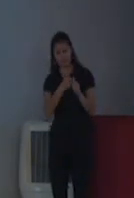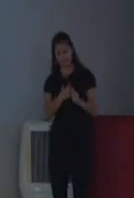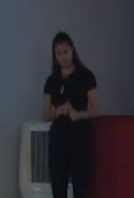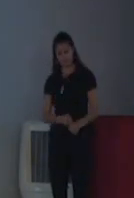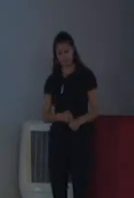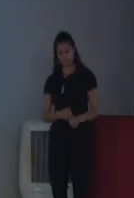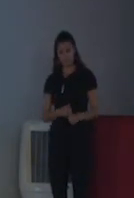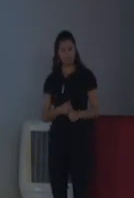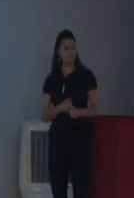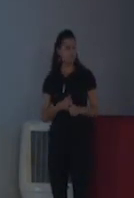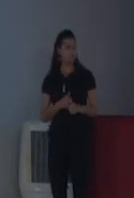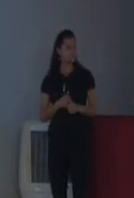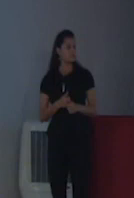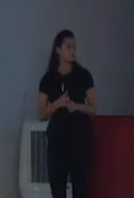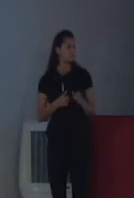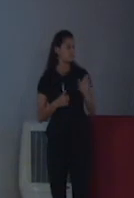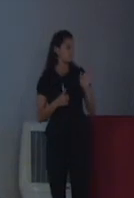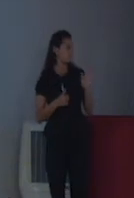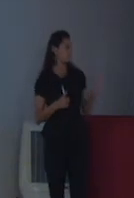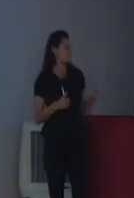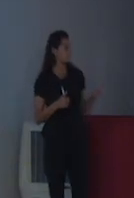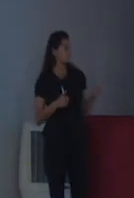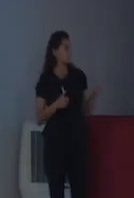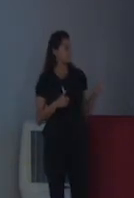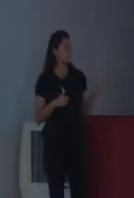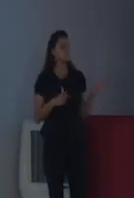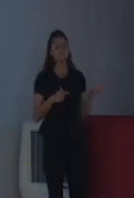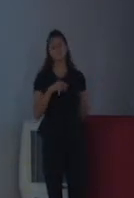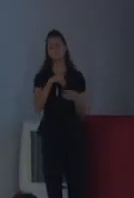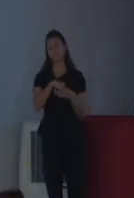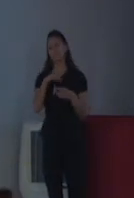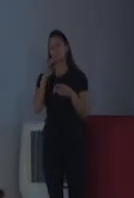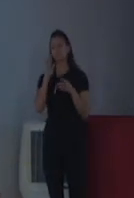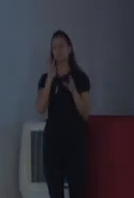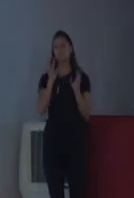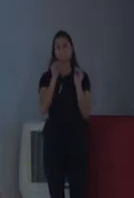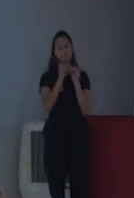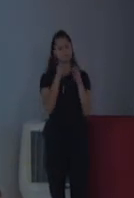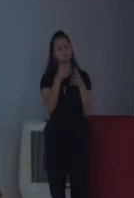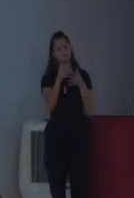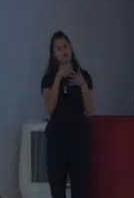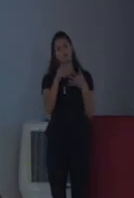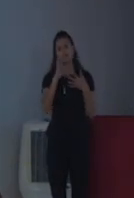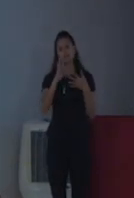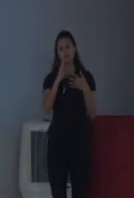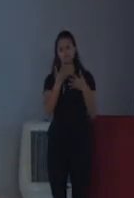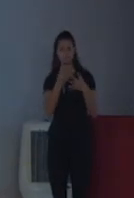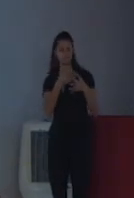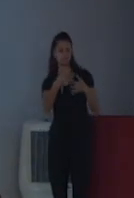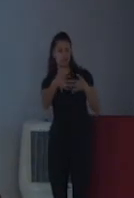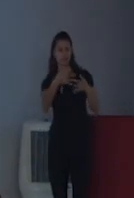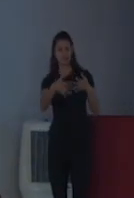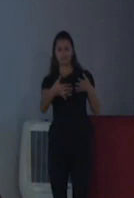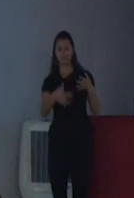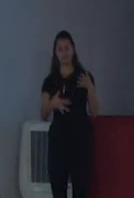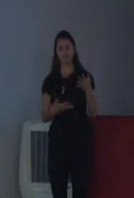ítems, ¿sí?, tiene un poquito de arandelas, que esas